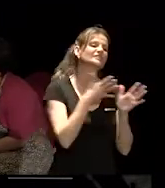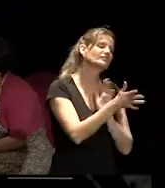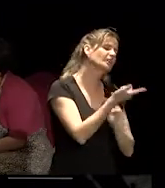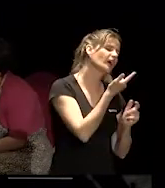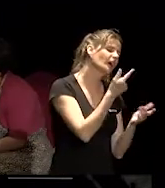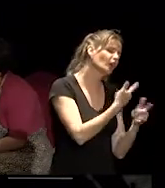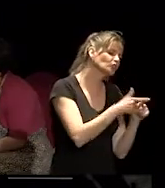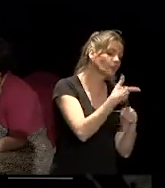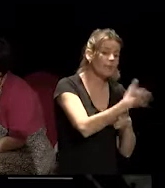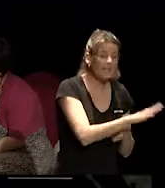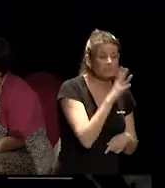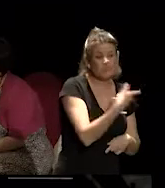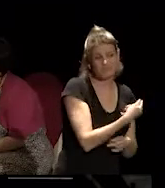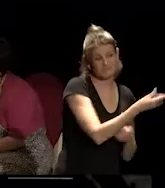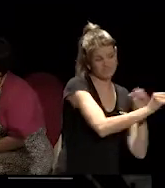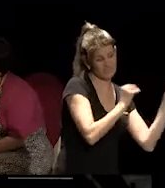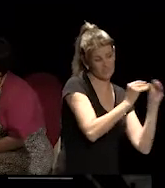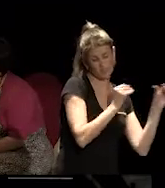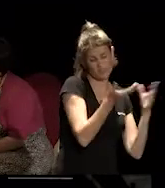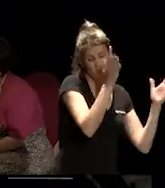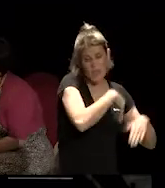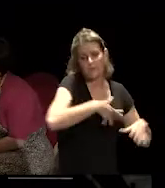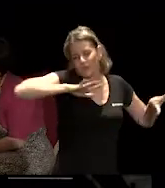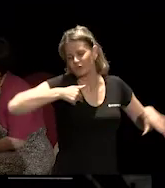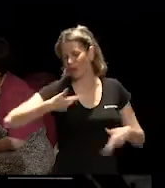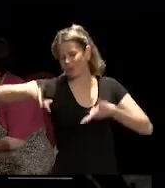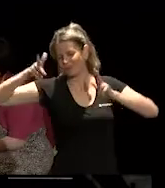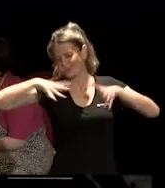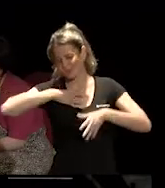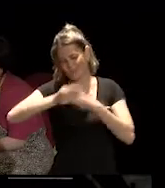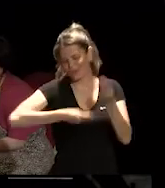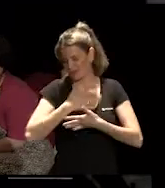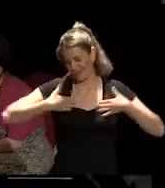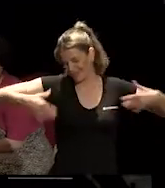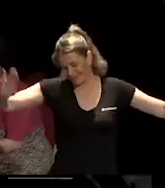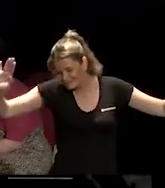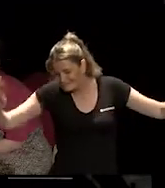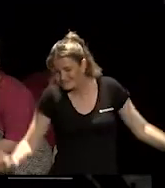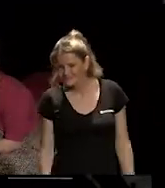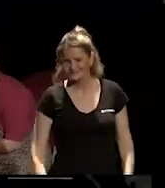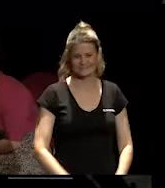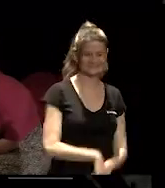tenemos cero de financiación, pero claro, yo puedo hacer lo que quiera. Eso es lo bueno.